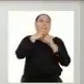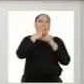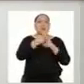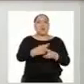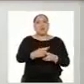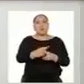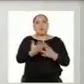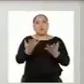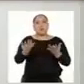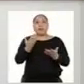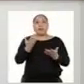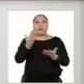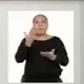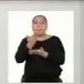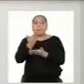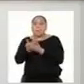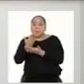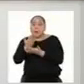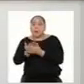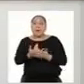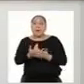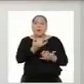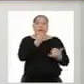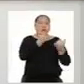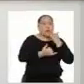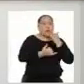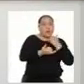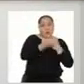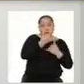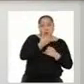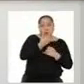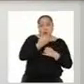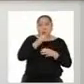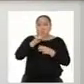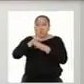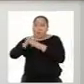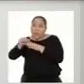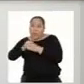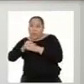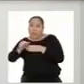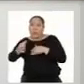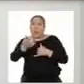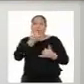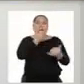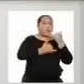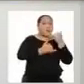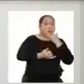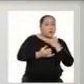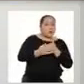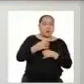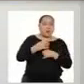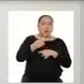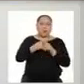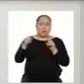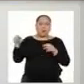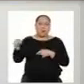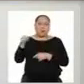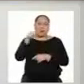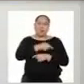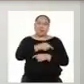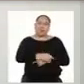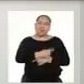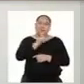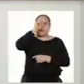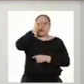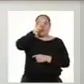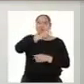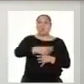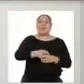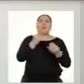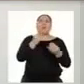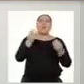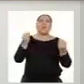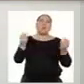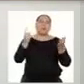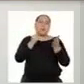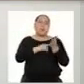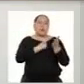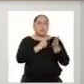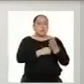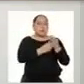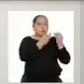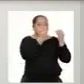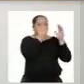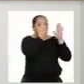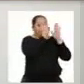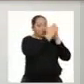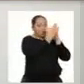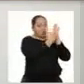resuelta por el método de densidad y error. Pero, en algunas ocasiones, esto puede ser un poco complejo, debido a la cantidad de datos